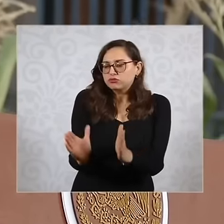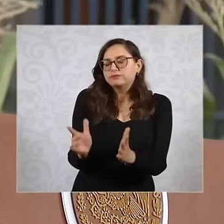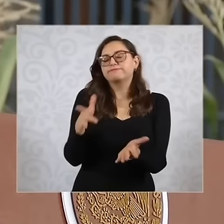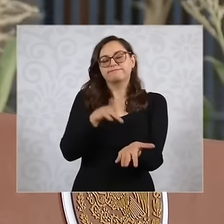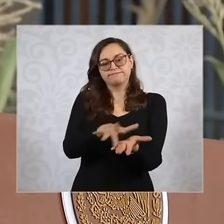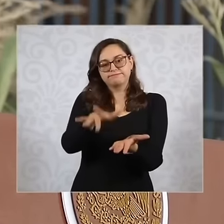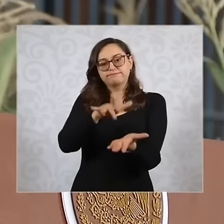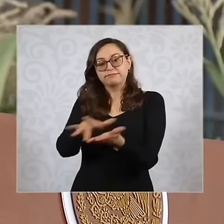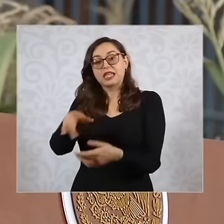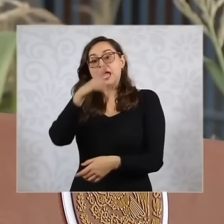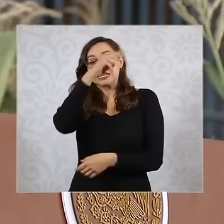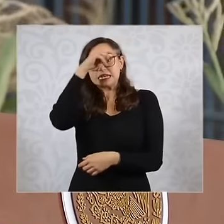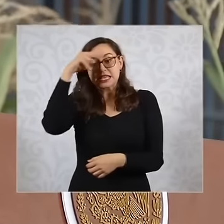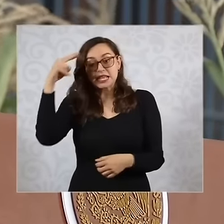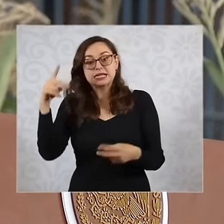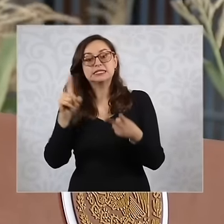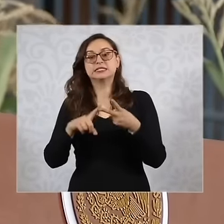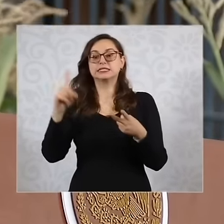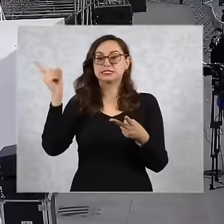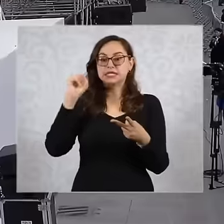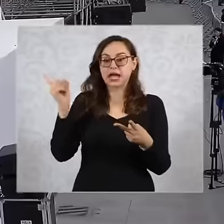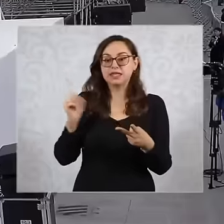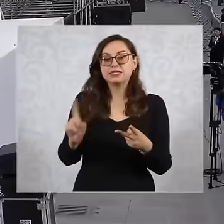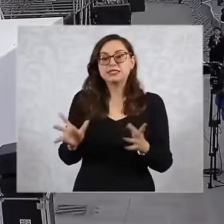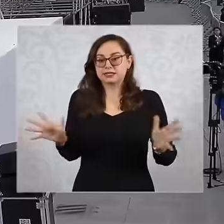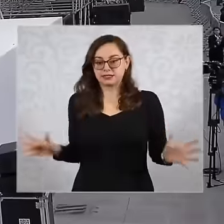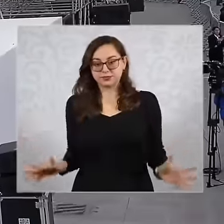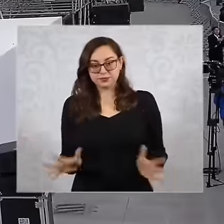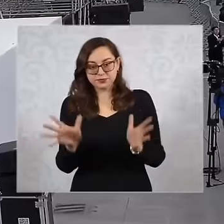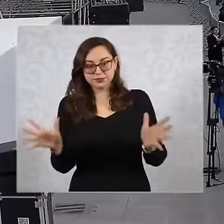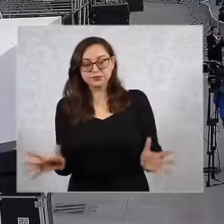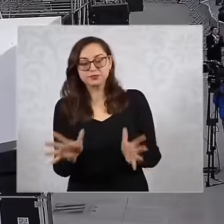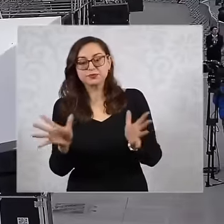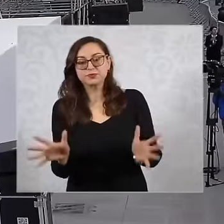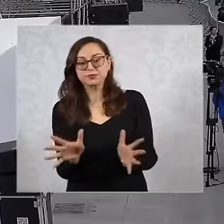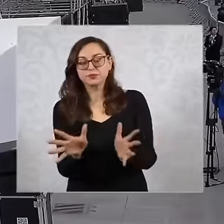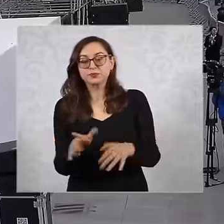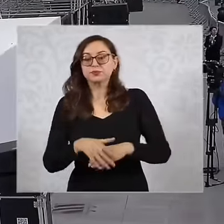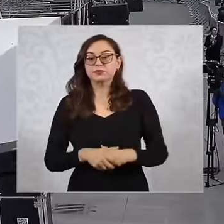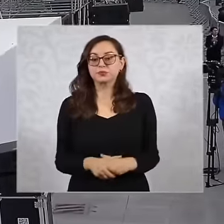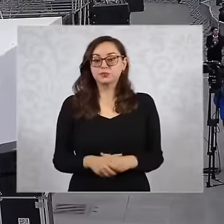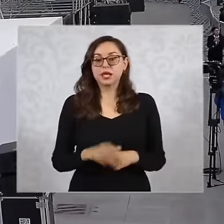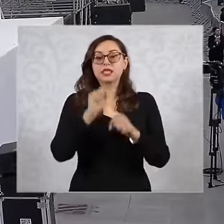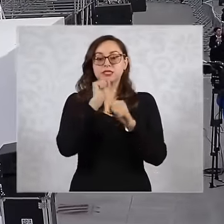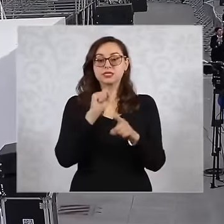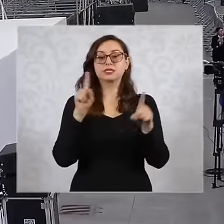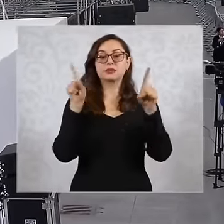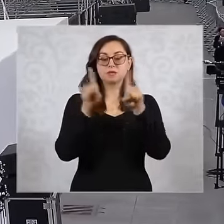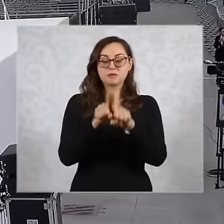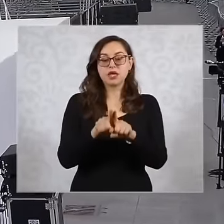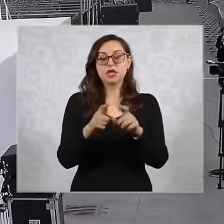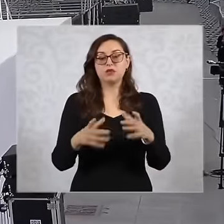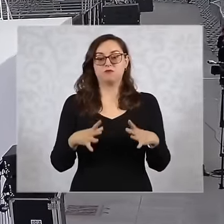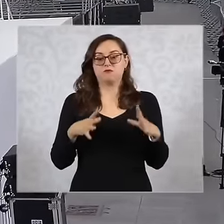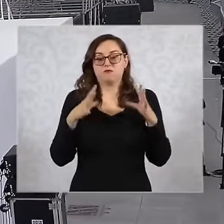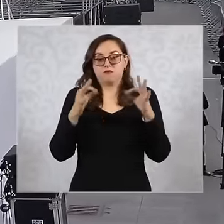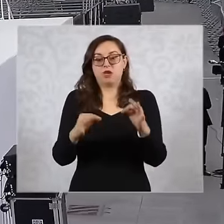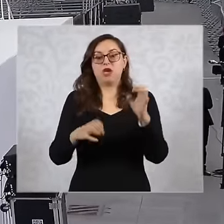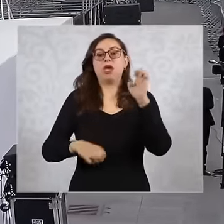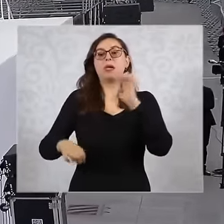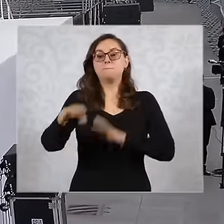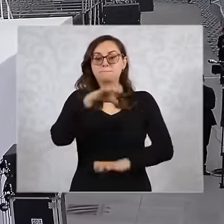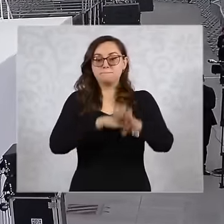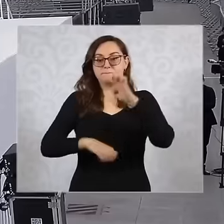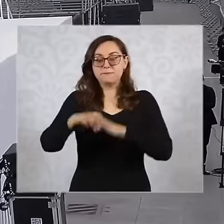en Nayarit y en Zacatecas. Crearemos una empresa nacional de